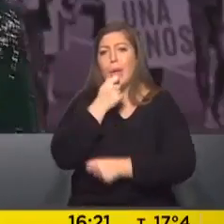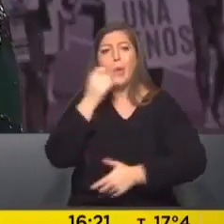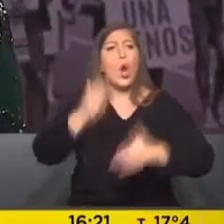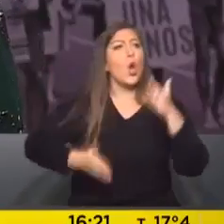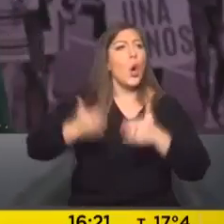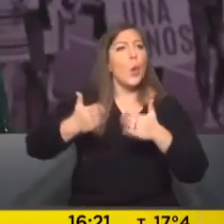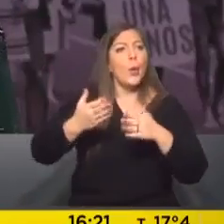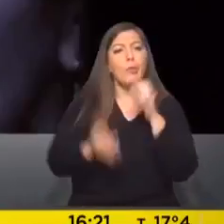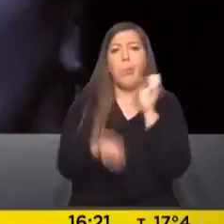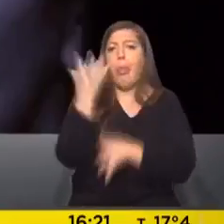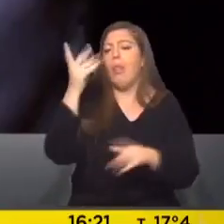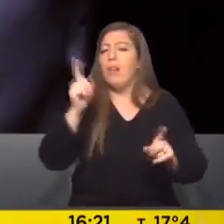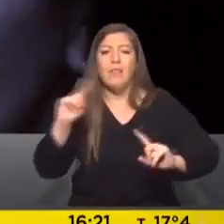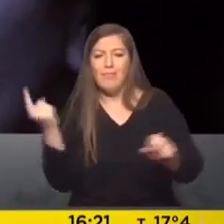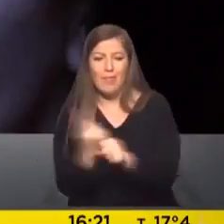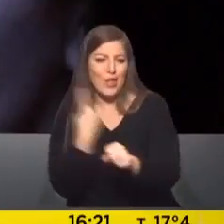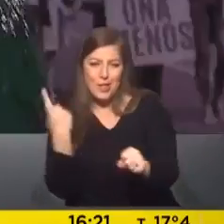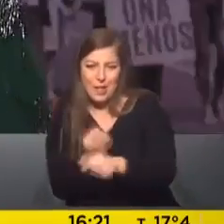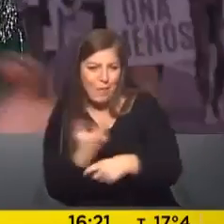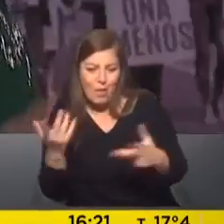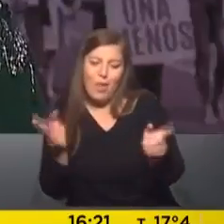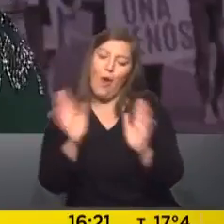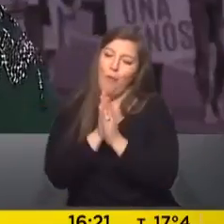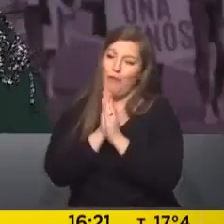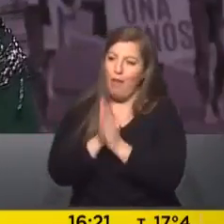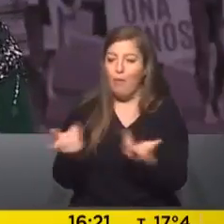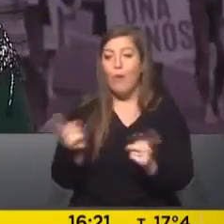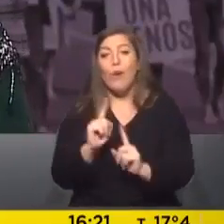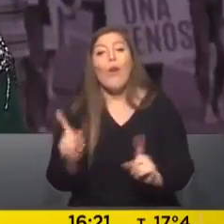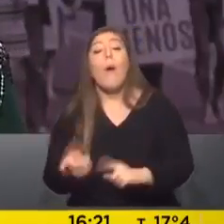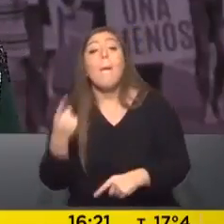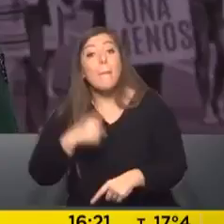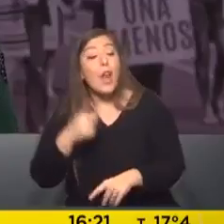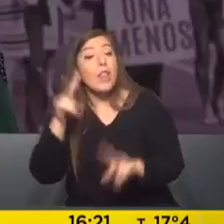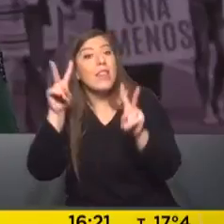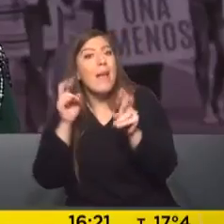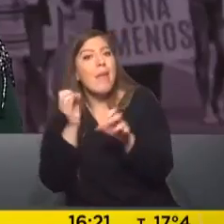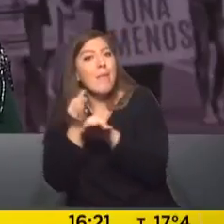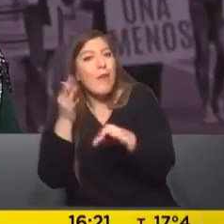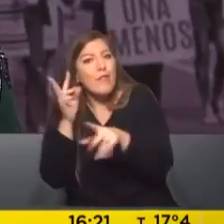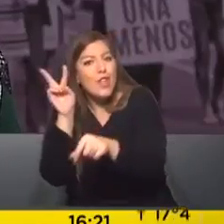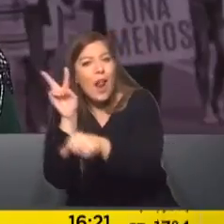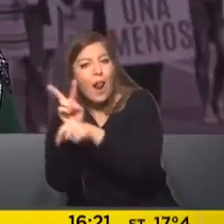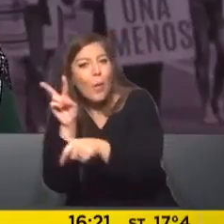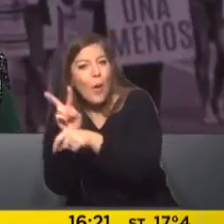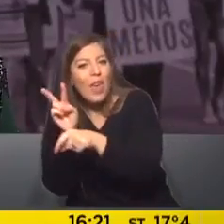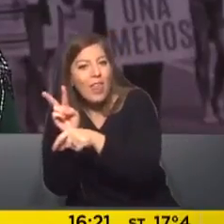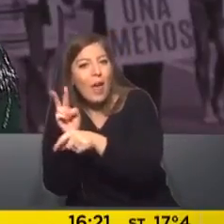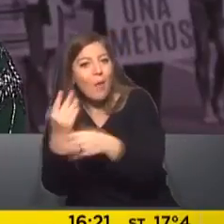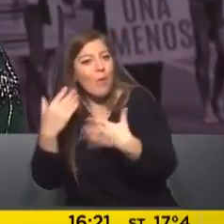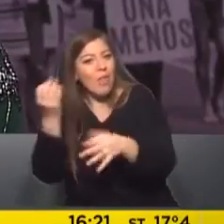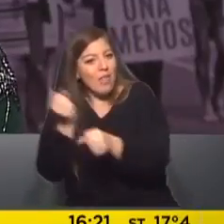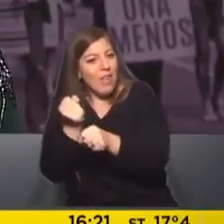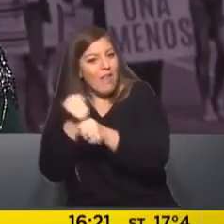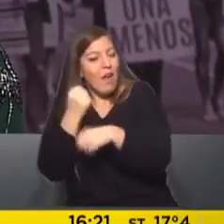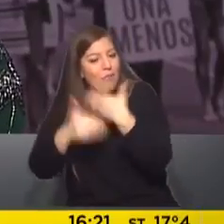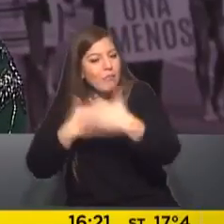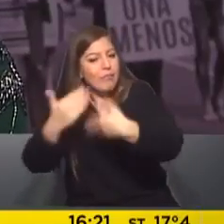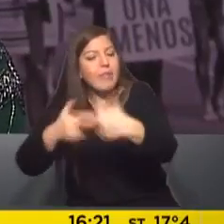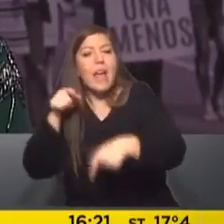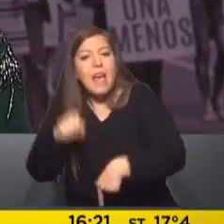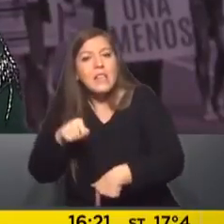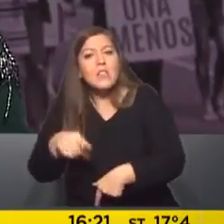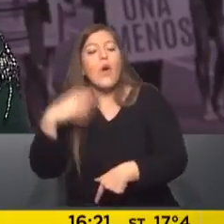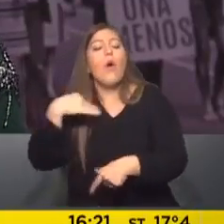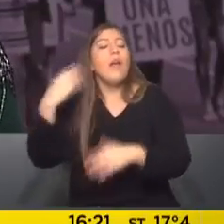ese tipo de modelos. No estaríamos, claro, queriendo. Entonces, el tema de la profesionalización de las cuidadoras es uno de los temas más clave que tenemos como